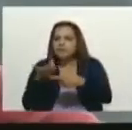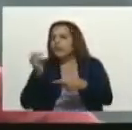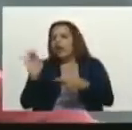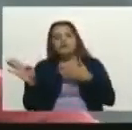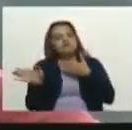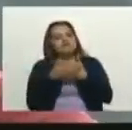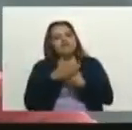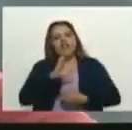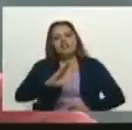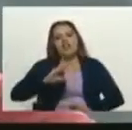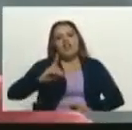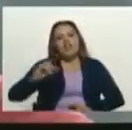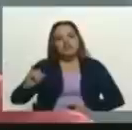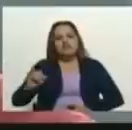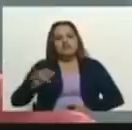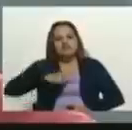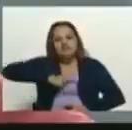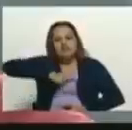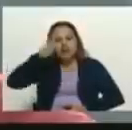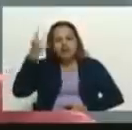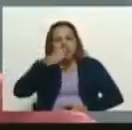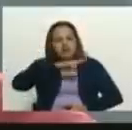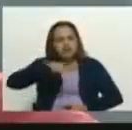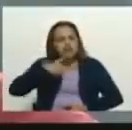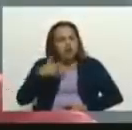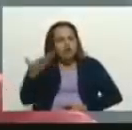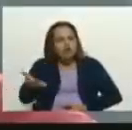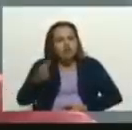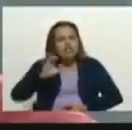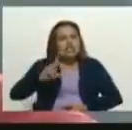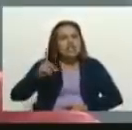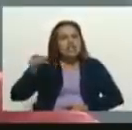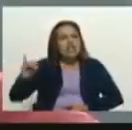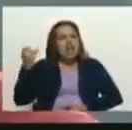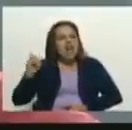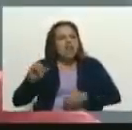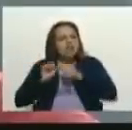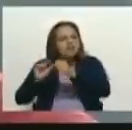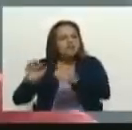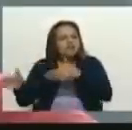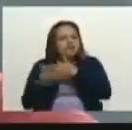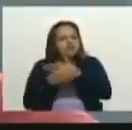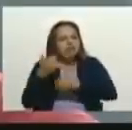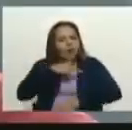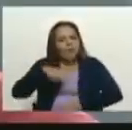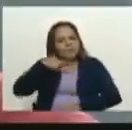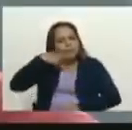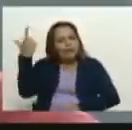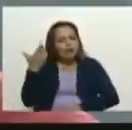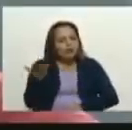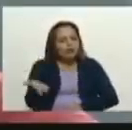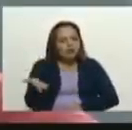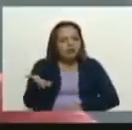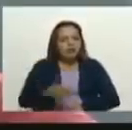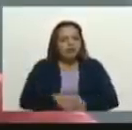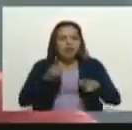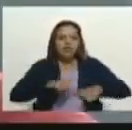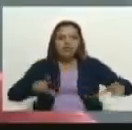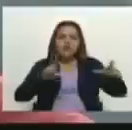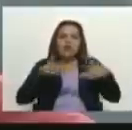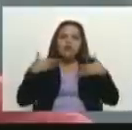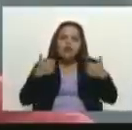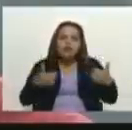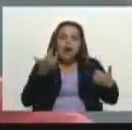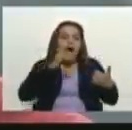CDI. Qué vergüenza para nosotros que un CDI quede cerrado, es una vergüenza que un ambulatorio quede cerrado,